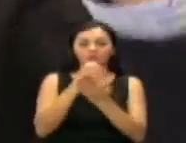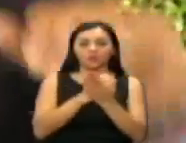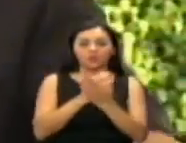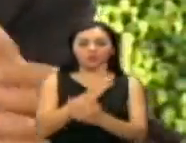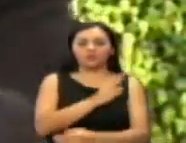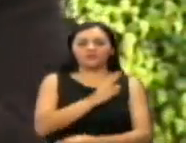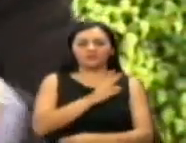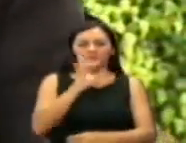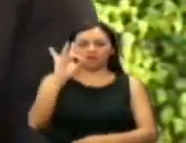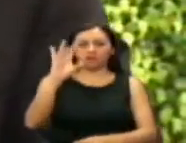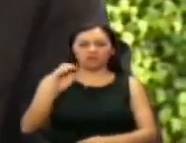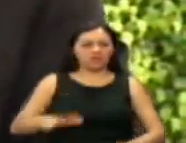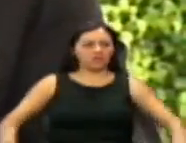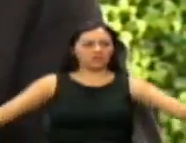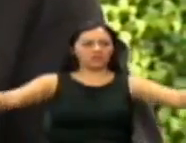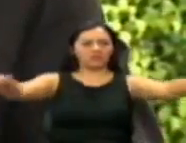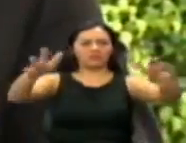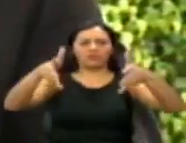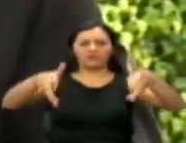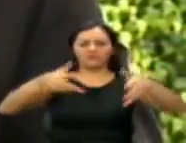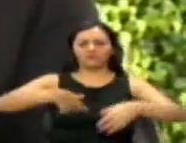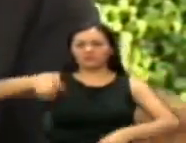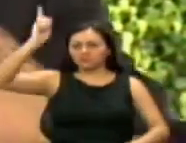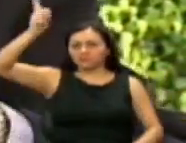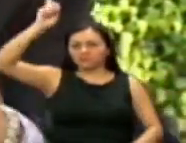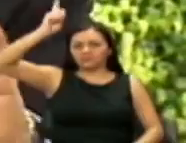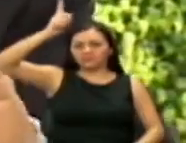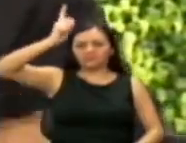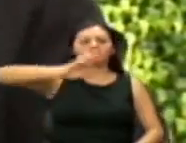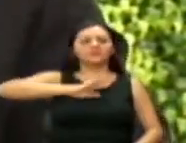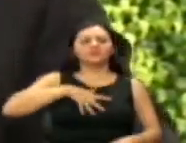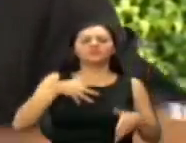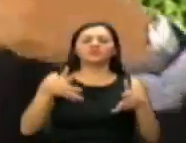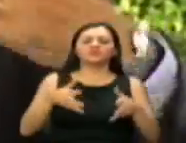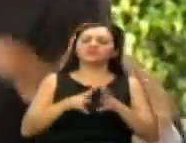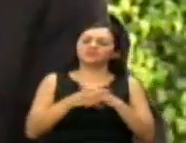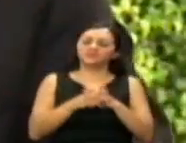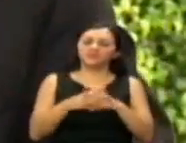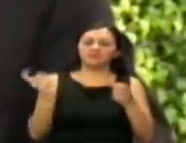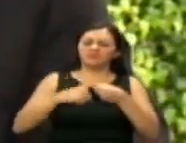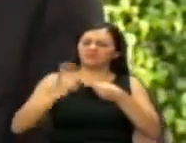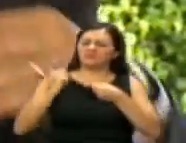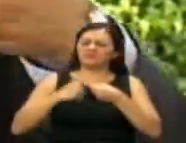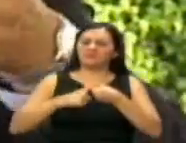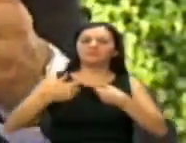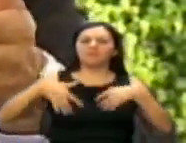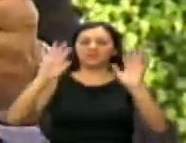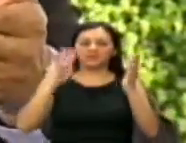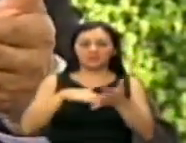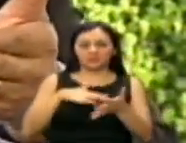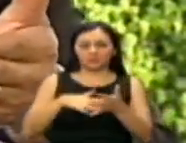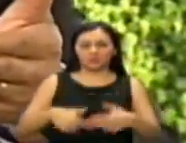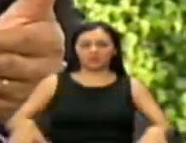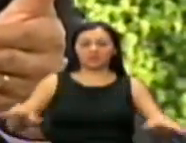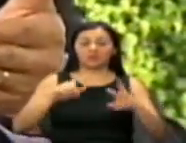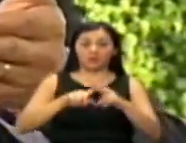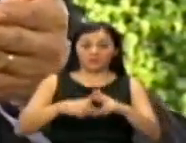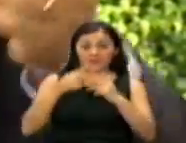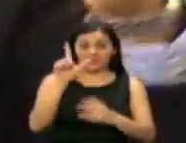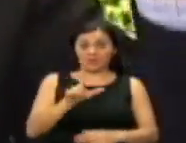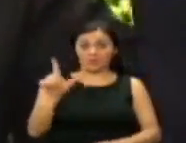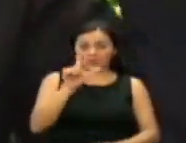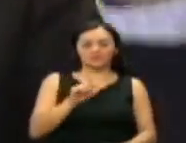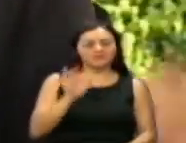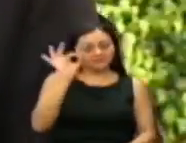cursos de 80. Los demás profesores daban cursos de 20, 25. Y a algunos no se les llenaba el cupo. A mí siempre se me llenaba. Ya iba a empezar la clase el lunes. Y